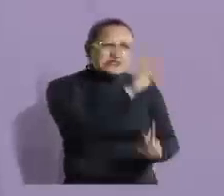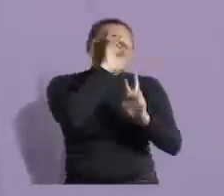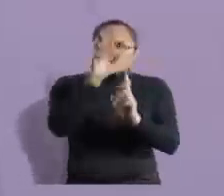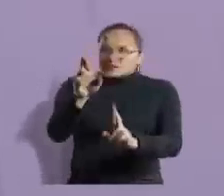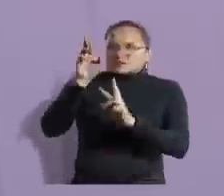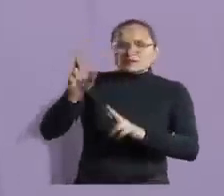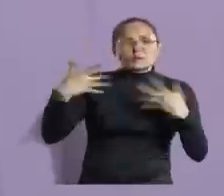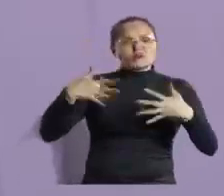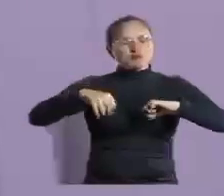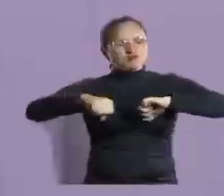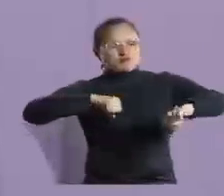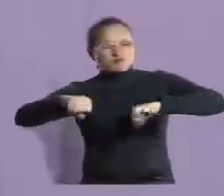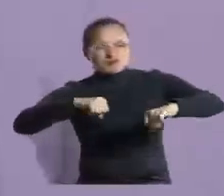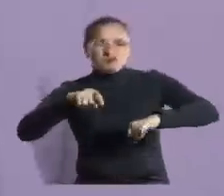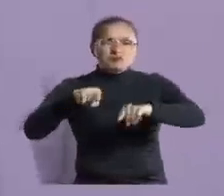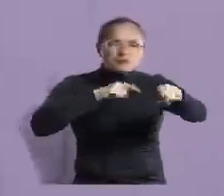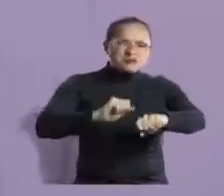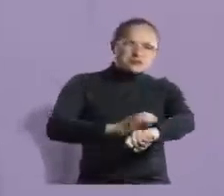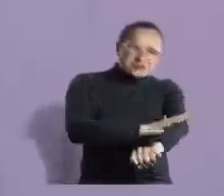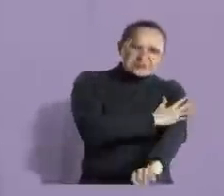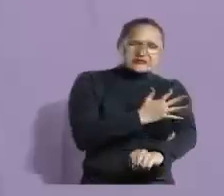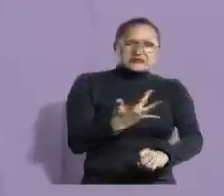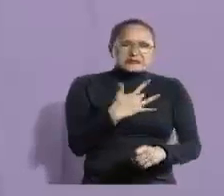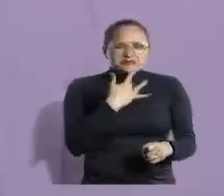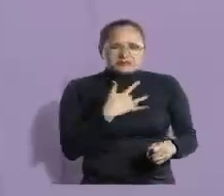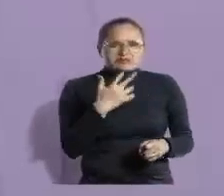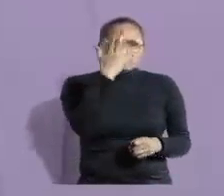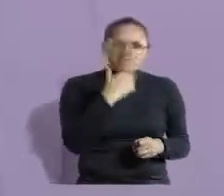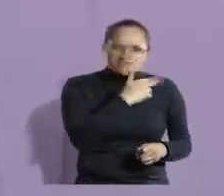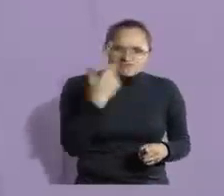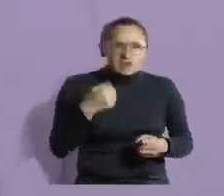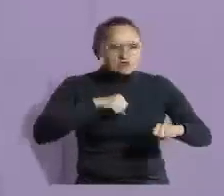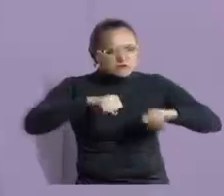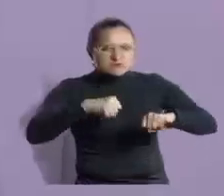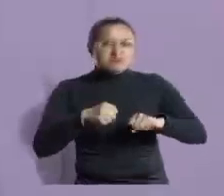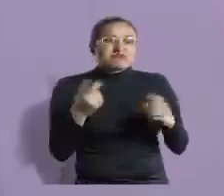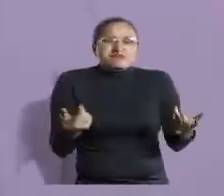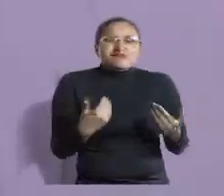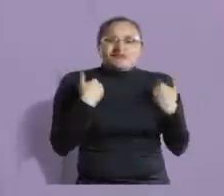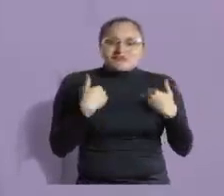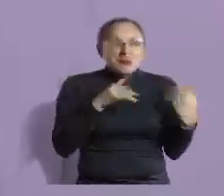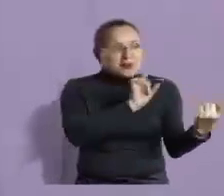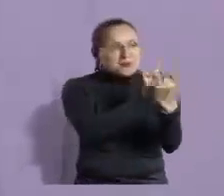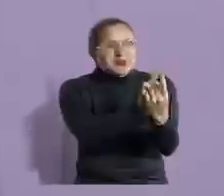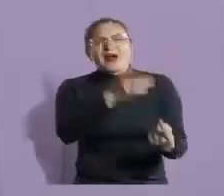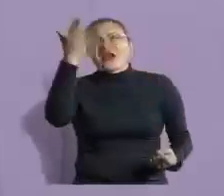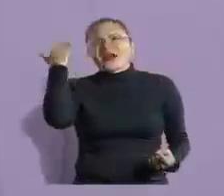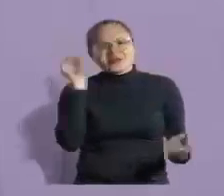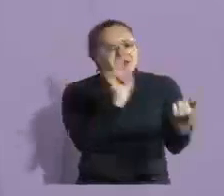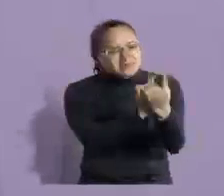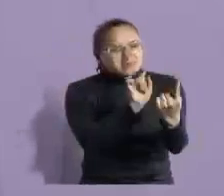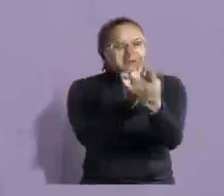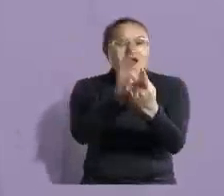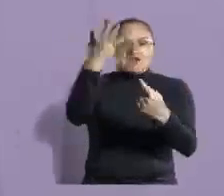que hemos movilizado sensaciones sentimientos y compromisos da gusto encontrarse a las compañeras y compañeros que históricamente fueron